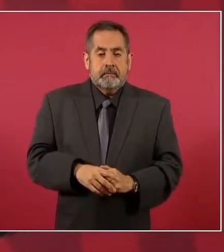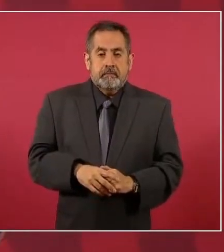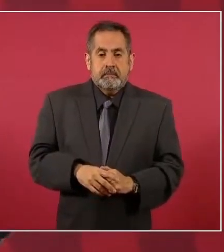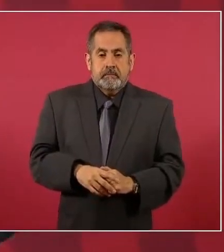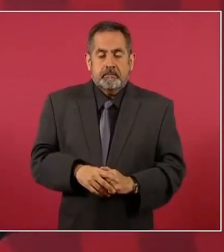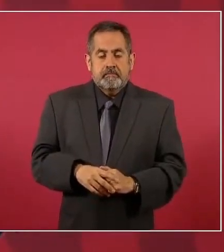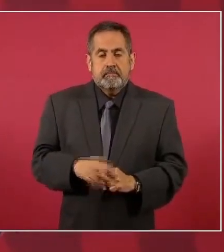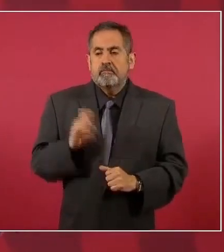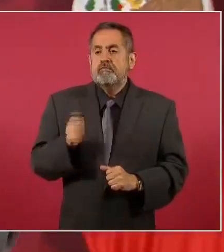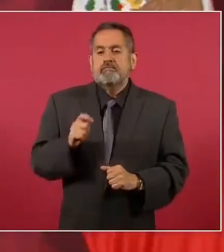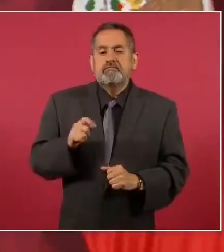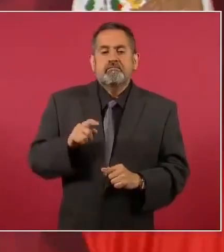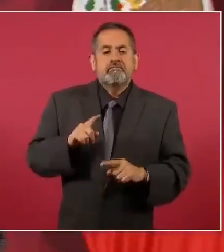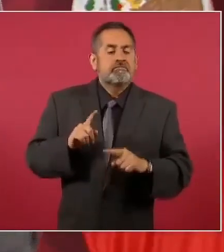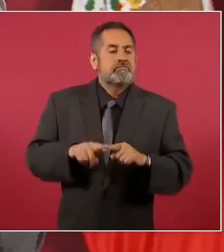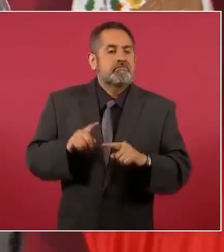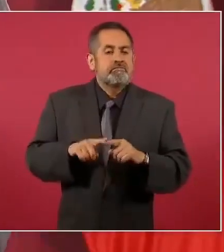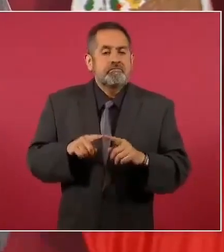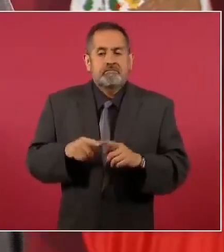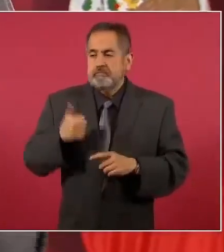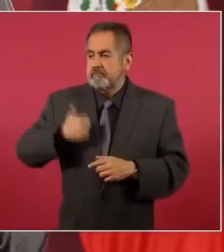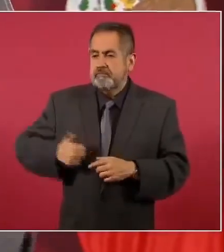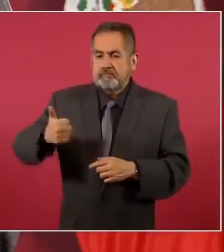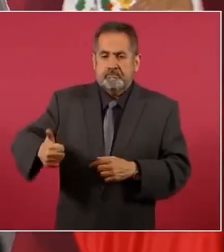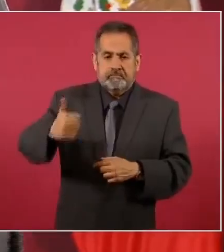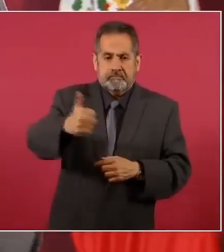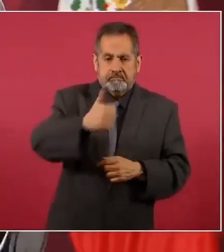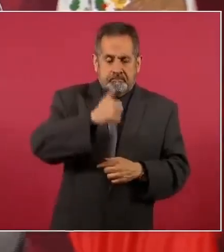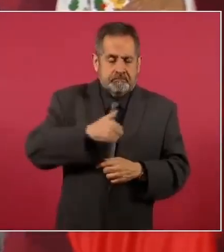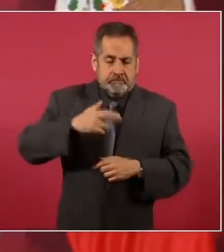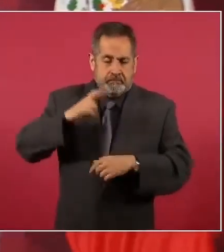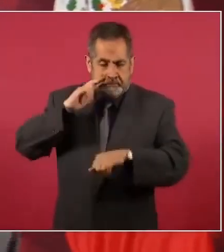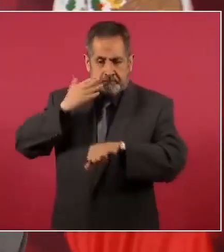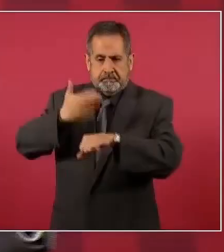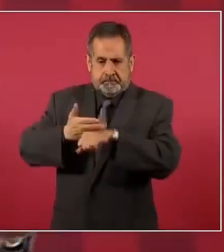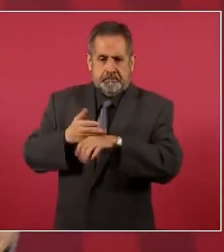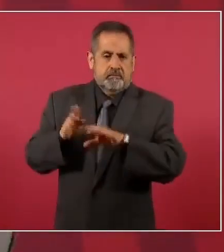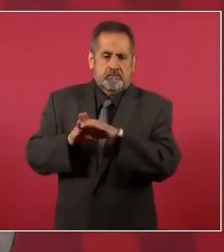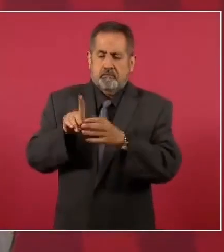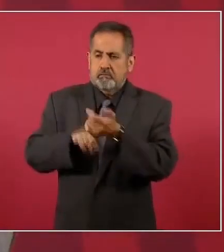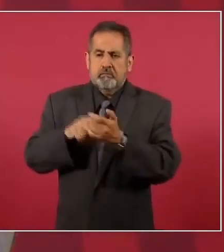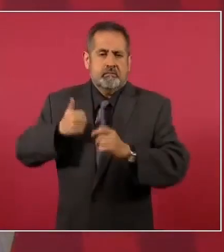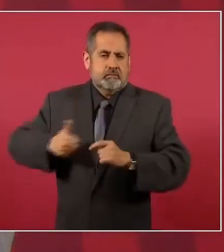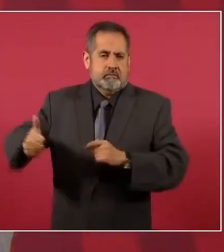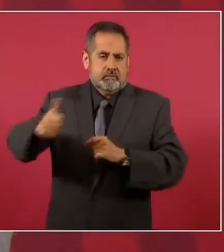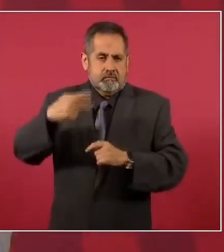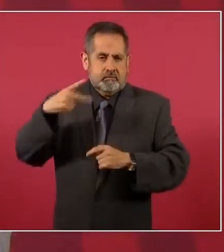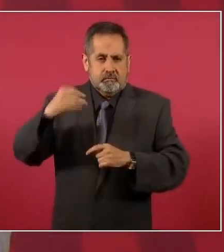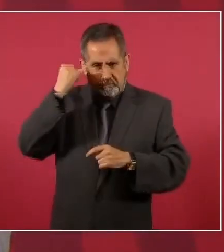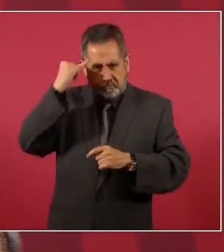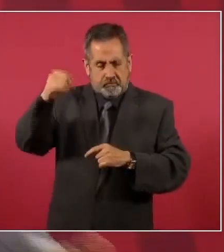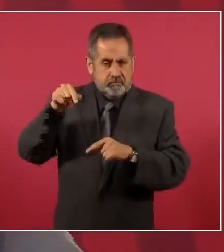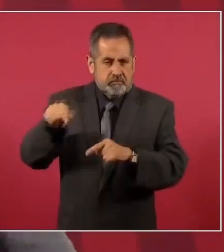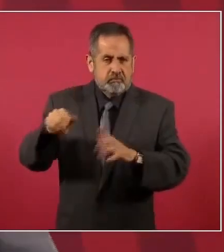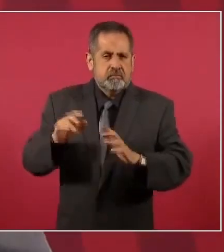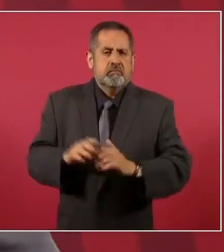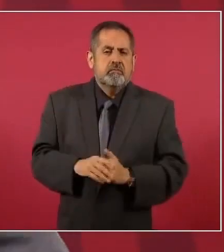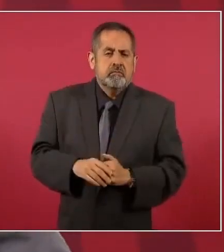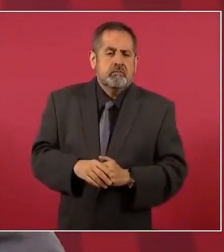debe de actuar de manera responsable, de acuerdo a sus principios.